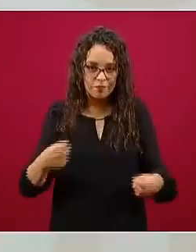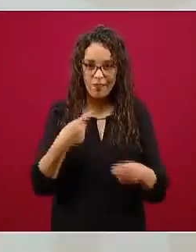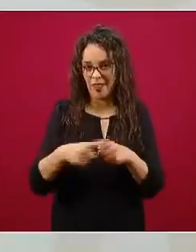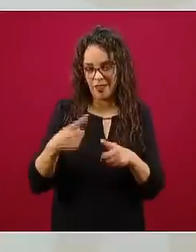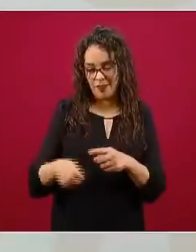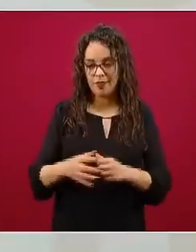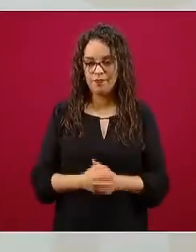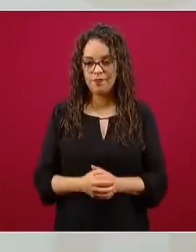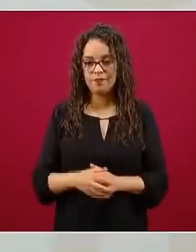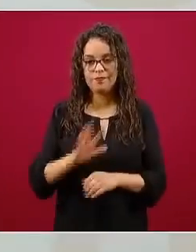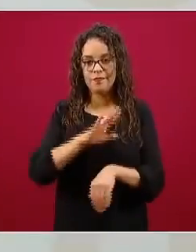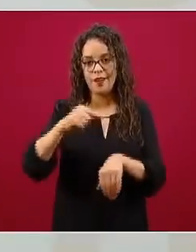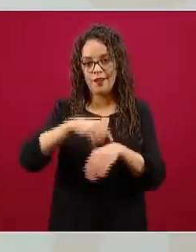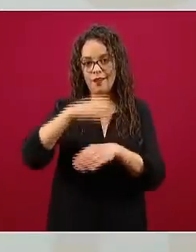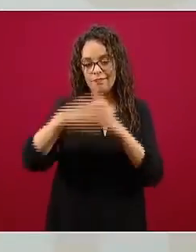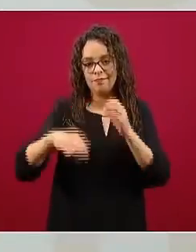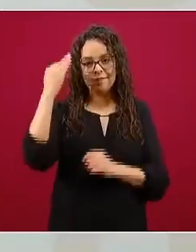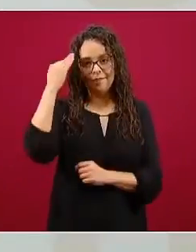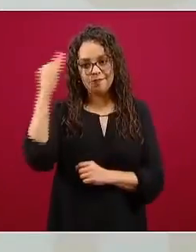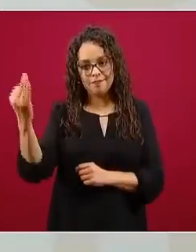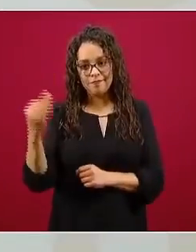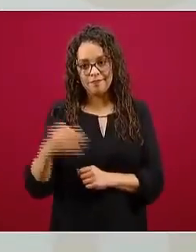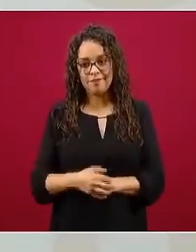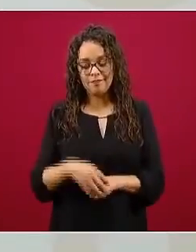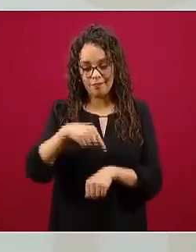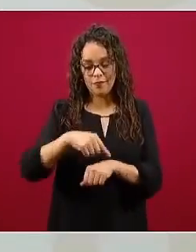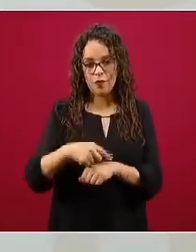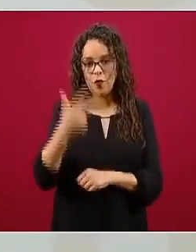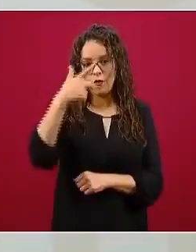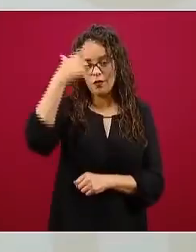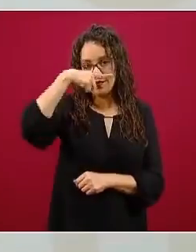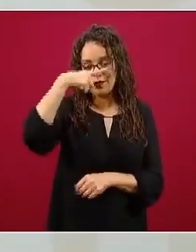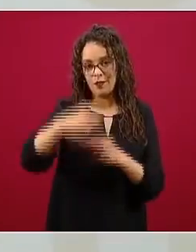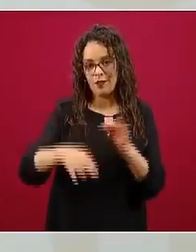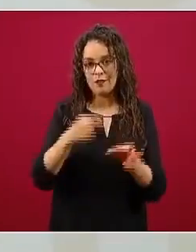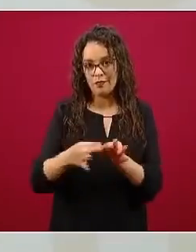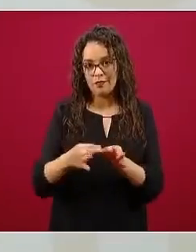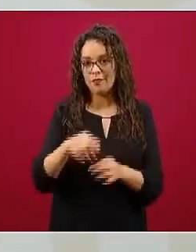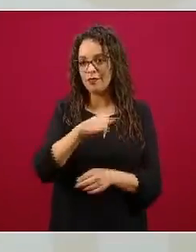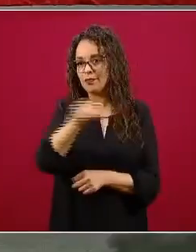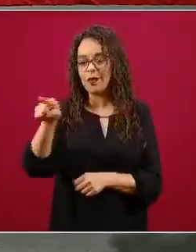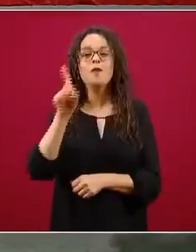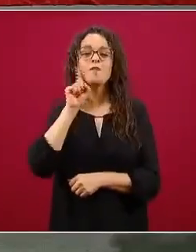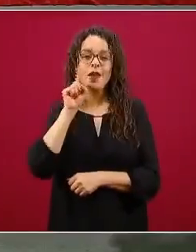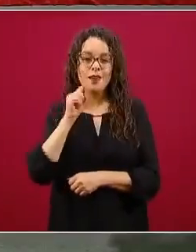mañana. Muchas gracias. Son las 20 horas, también usted mañana. Muchas gracias por sus preguntas.